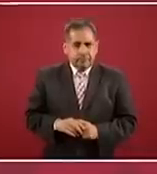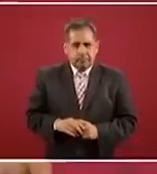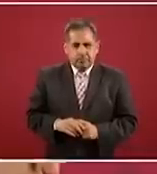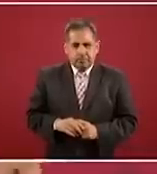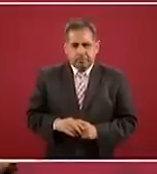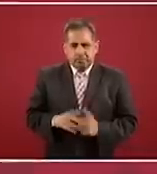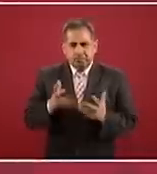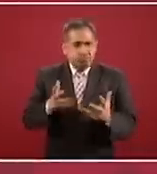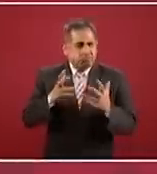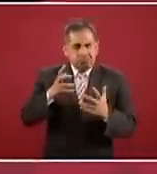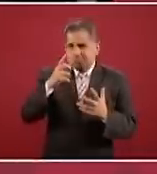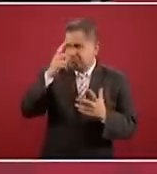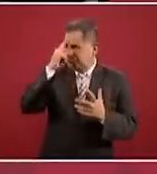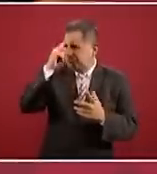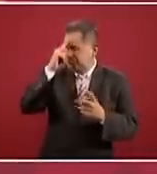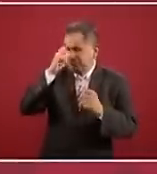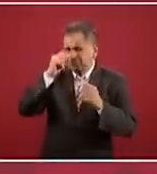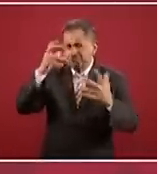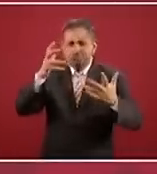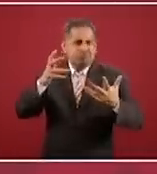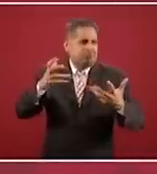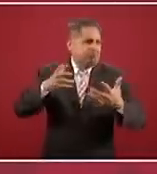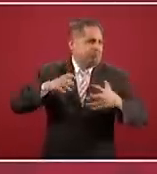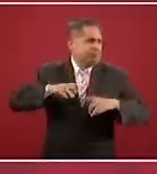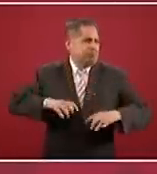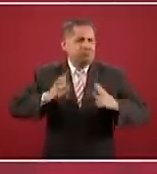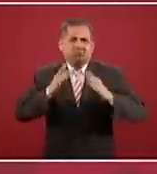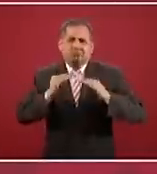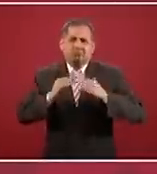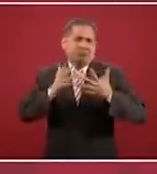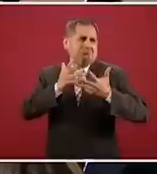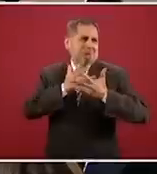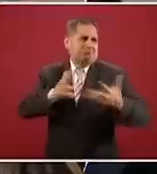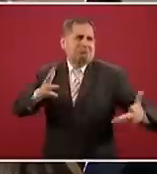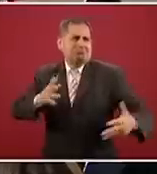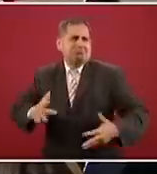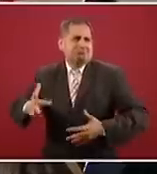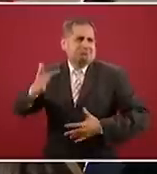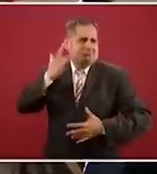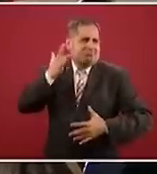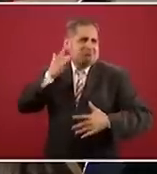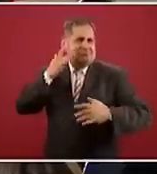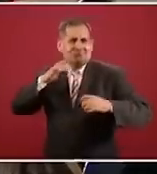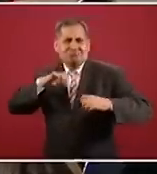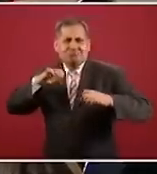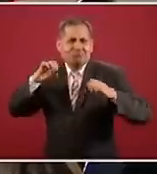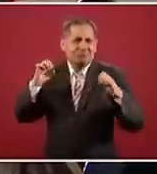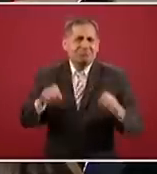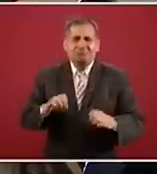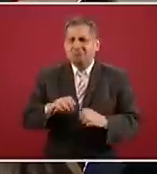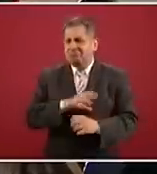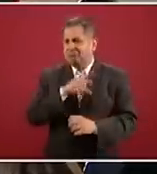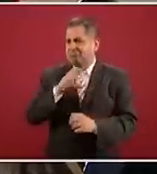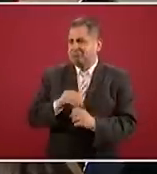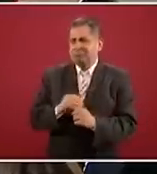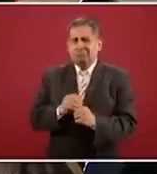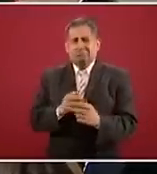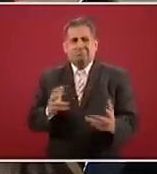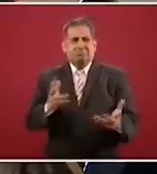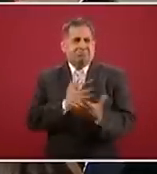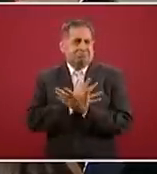Muchos deseos de vivir en mansiones, de tener